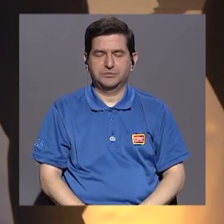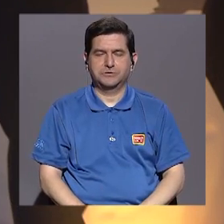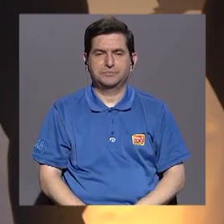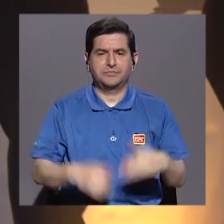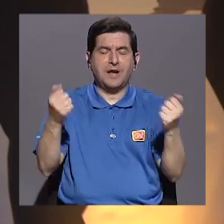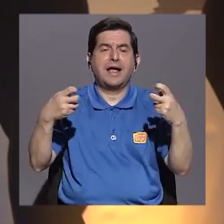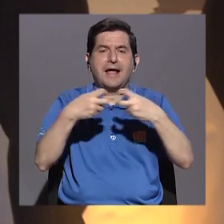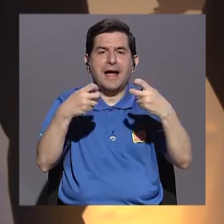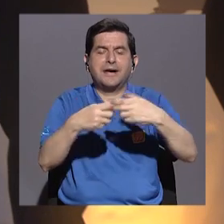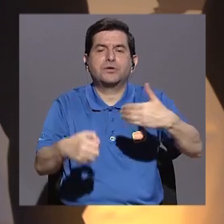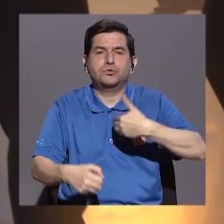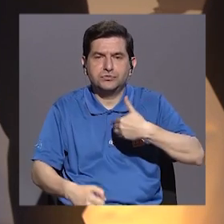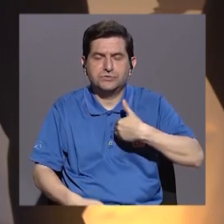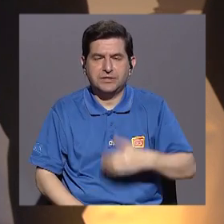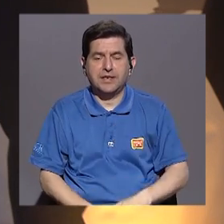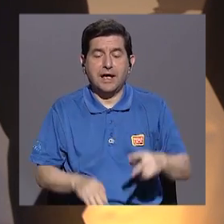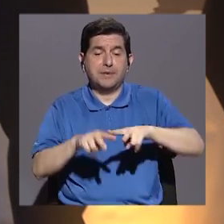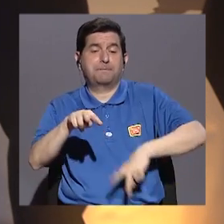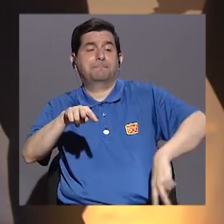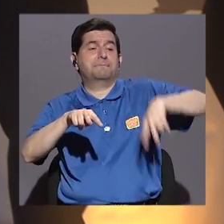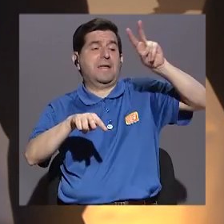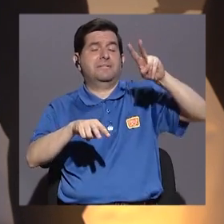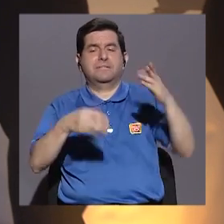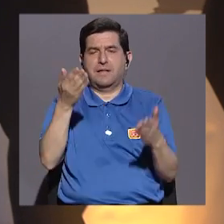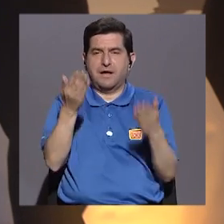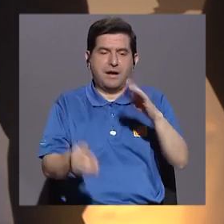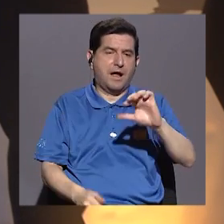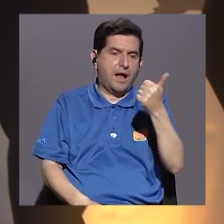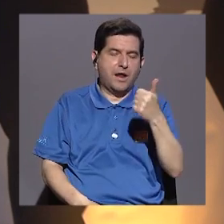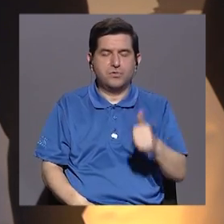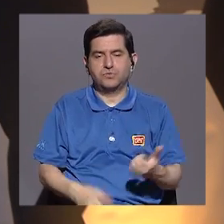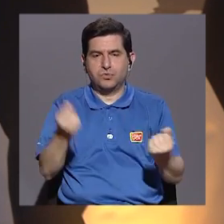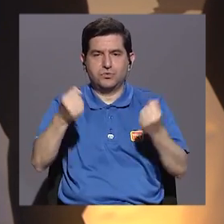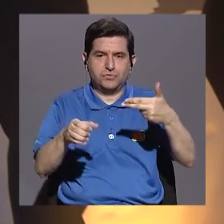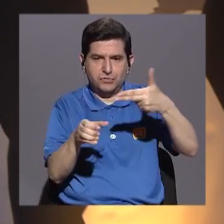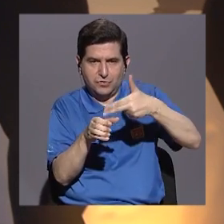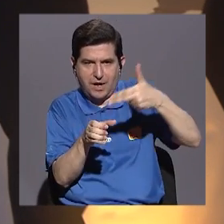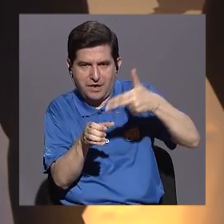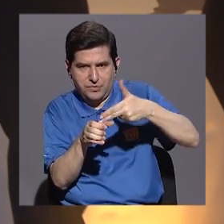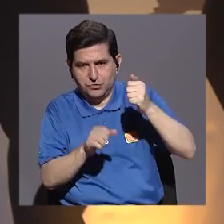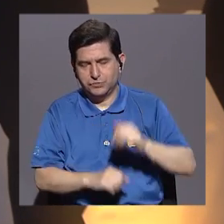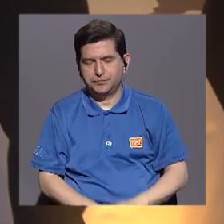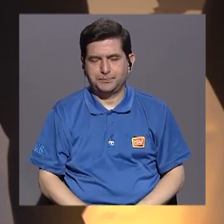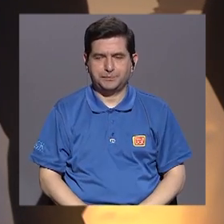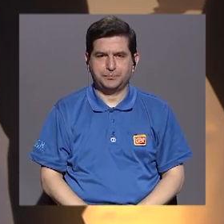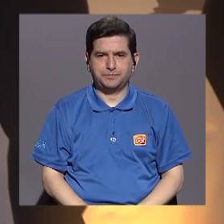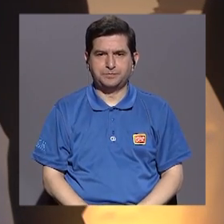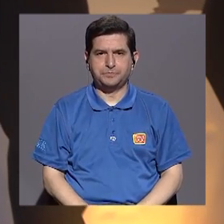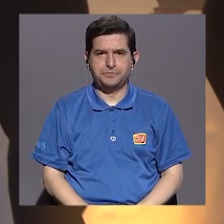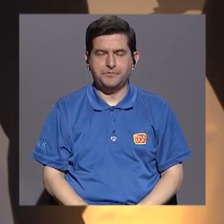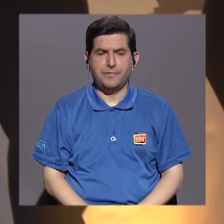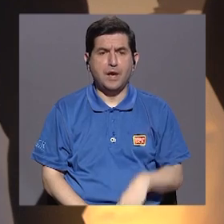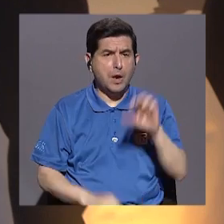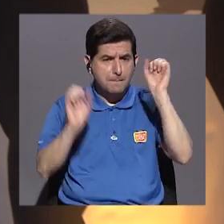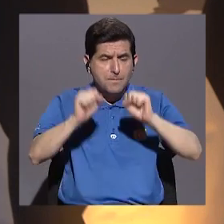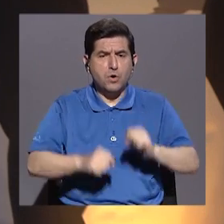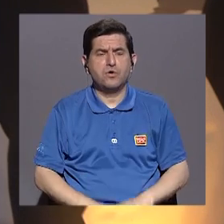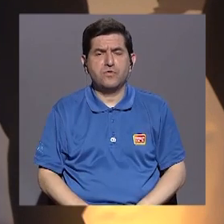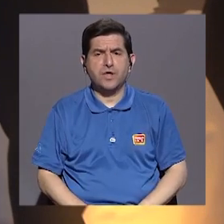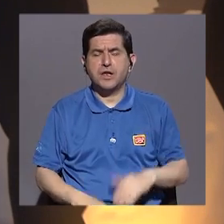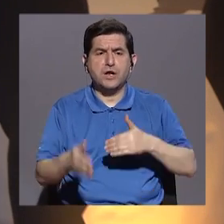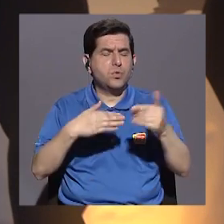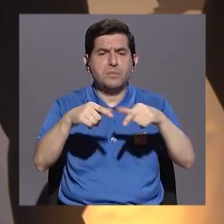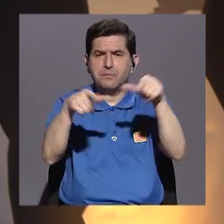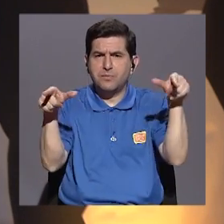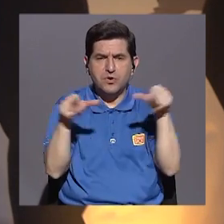los vehículos eléctricos tienen una gran ventaja con respecto a sus homólogos de combustión interna que es que se pueden